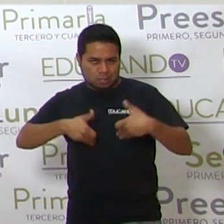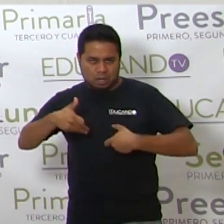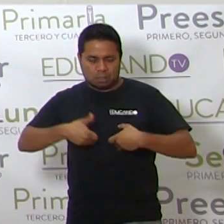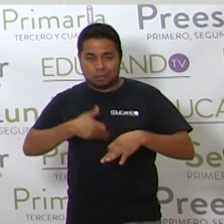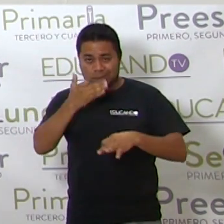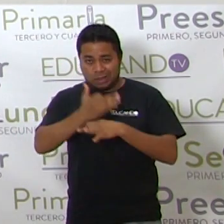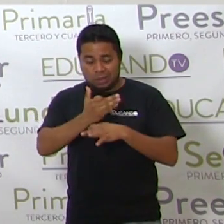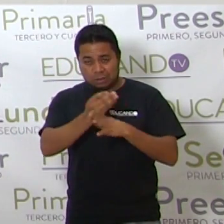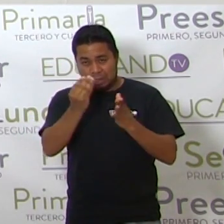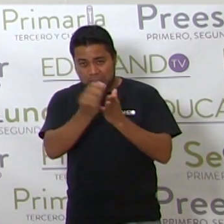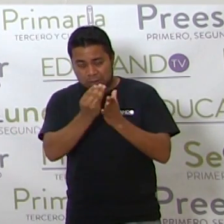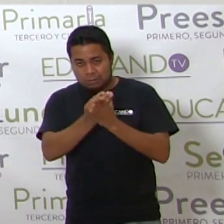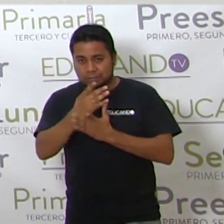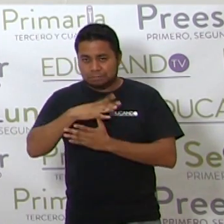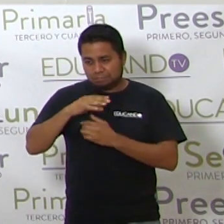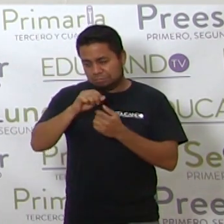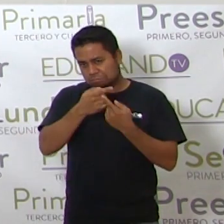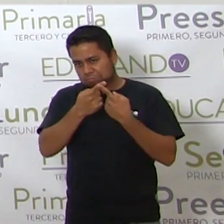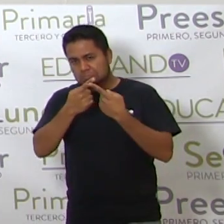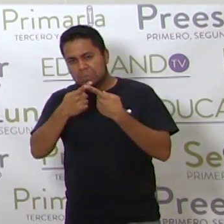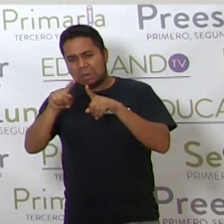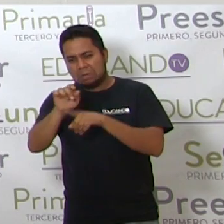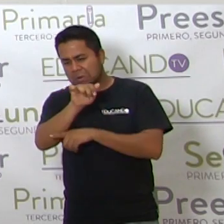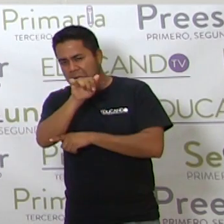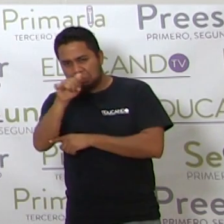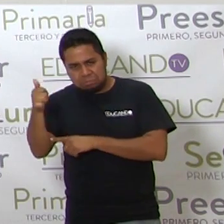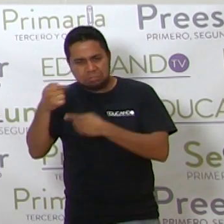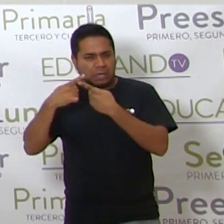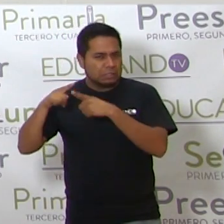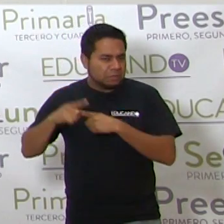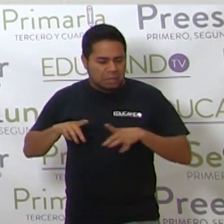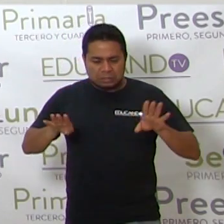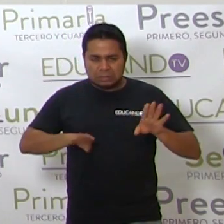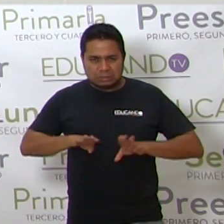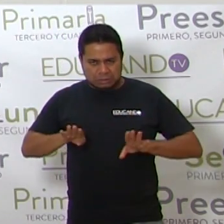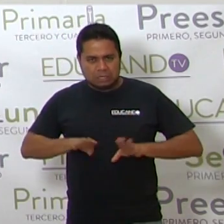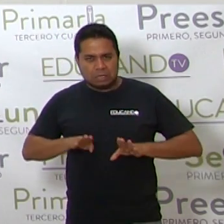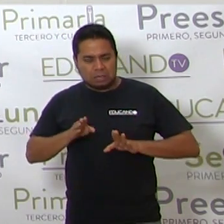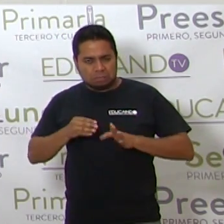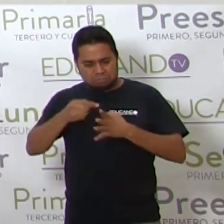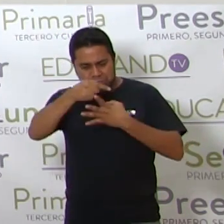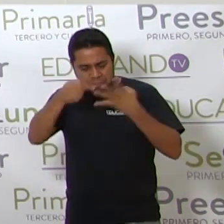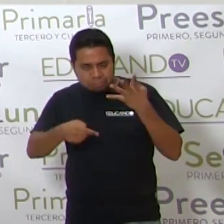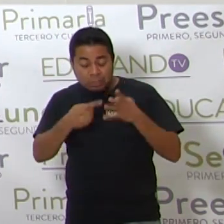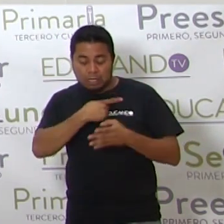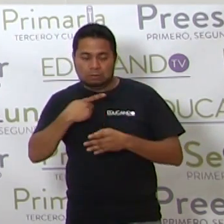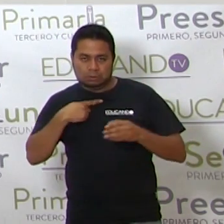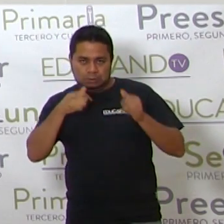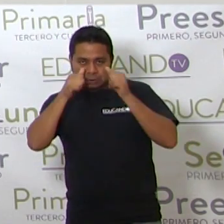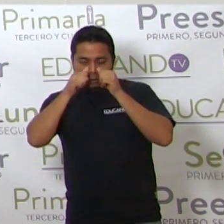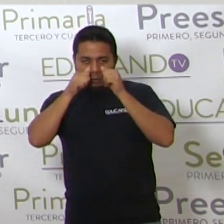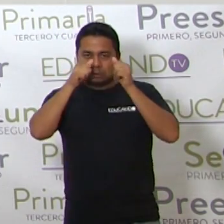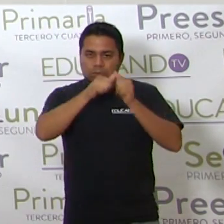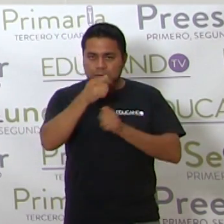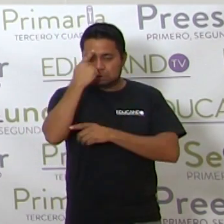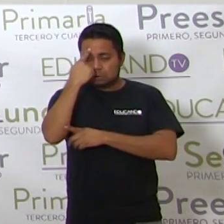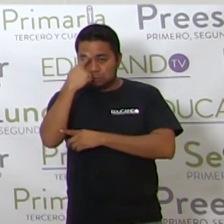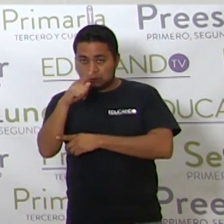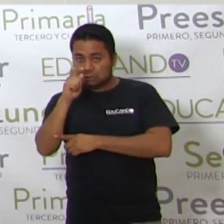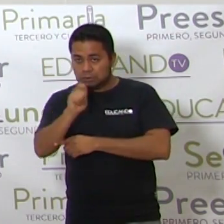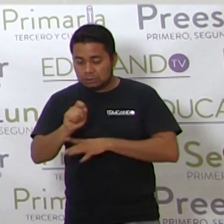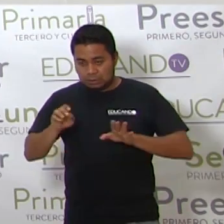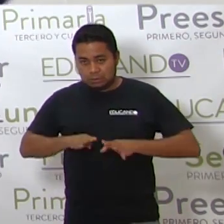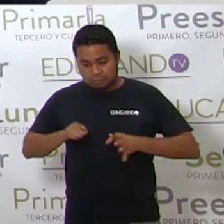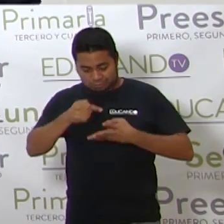sesión tenemos otras características que plantear pero sobre todo que poner atención para para que estas